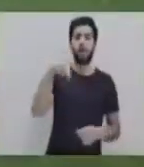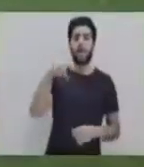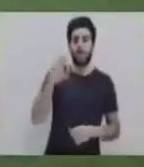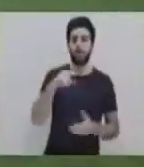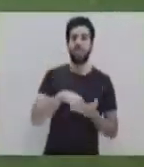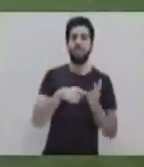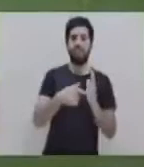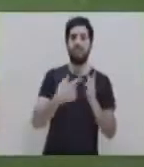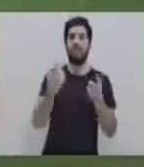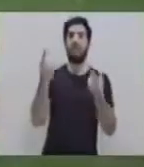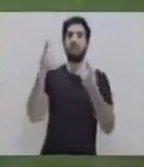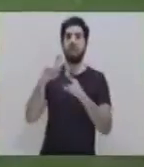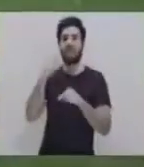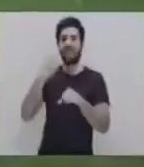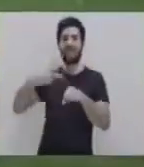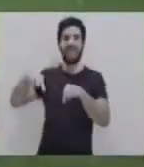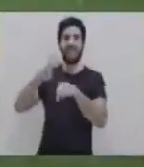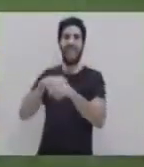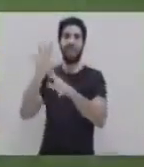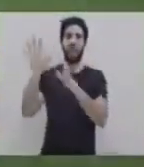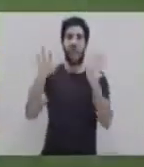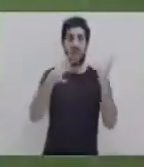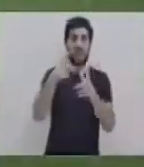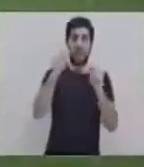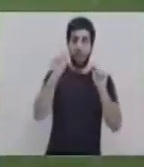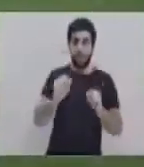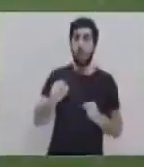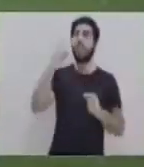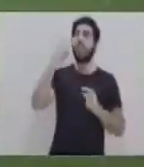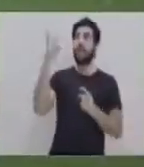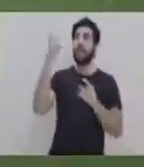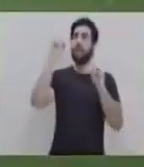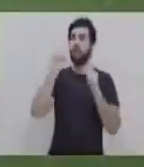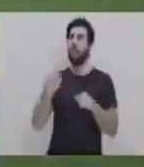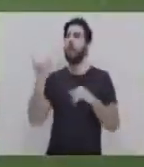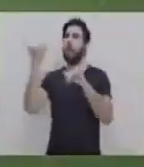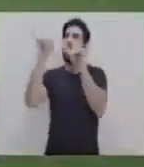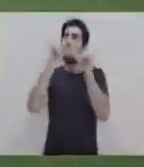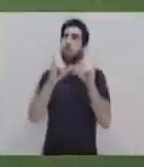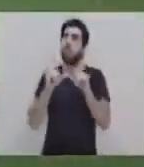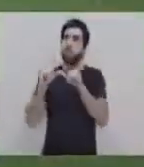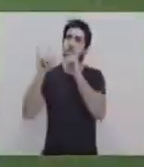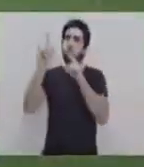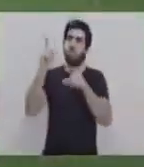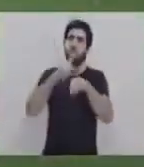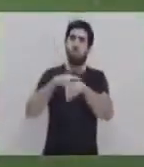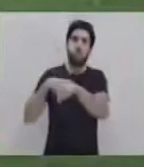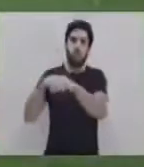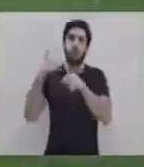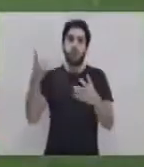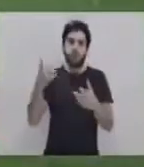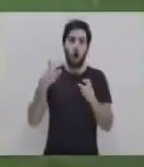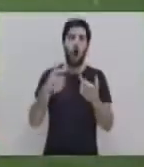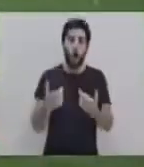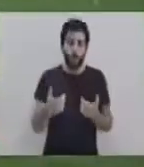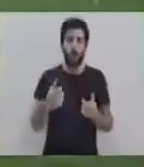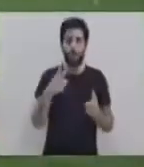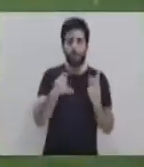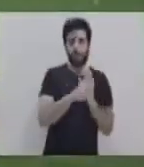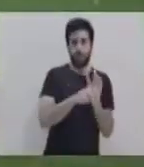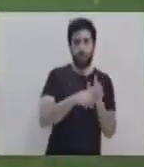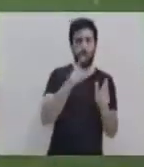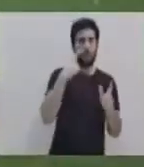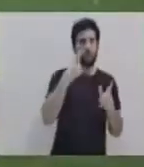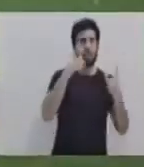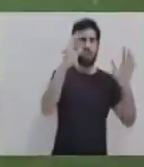evento natural que se puede observar y que se puede medir. Así que algunos ejemplos de eventos naturales son la